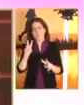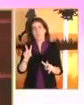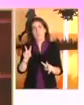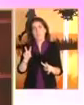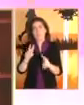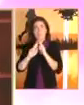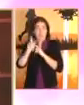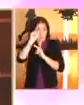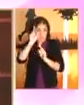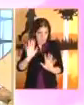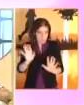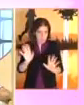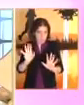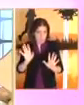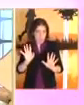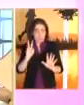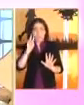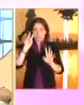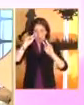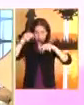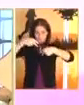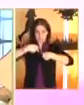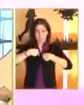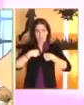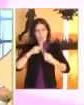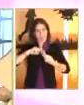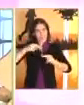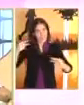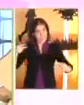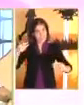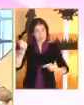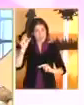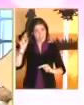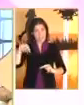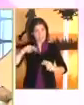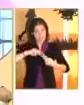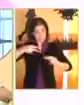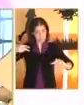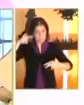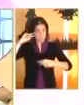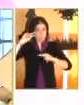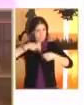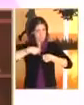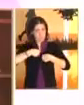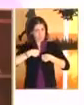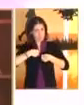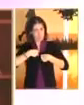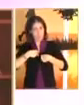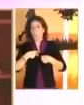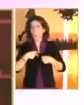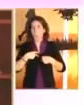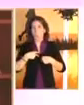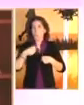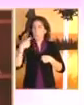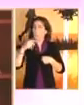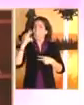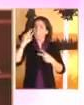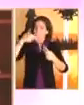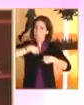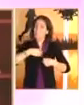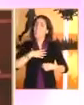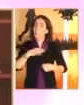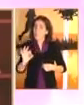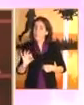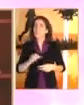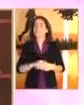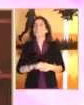pero ¿habéis visto alguna vez vuestro ADN? Pues no, la verdad que no, me gustaría. ¿Sabéis gustaría? Que se puede ver? Hombre, supongo. Pues